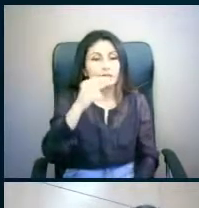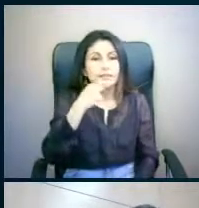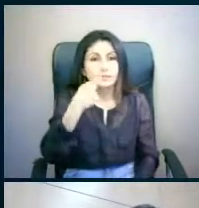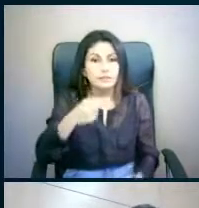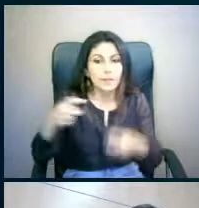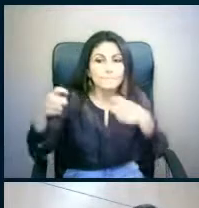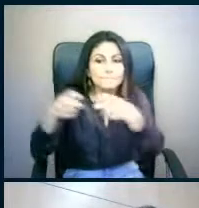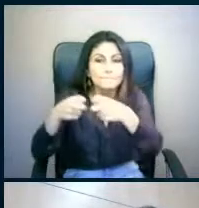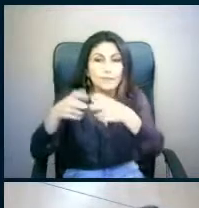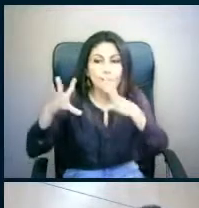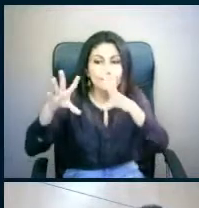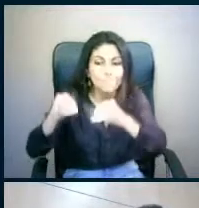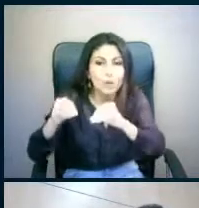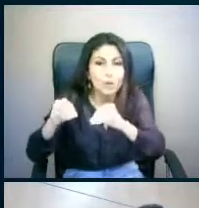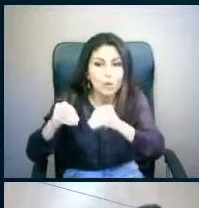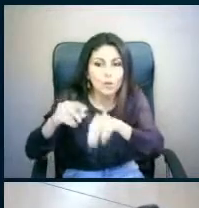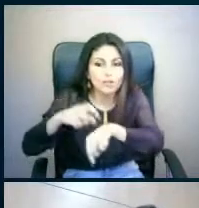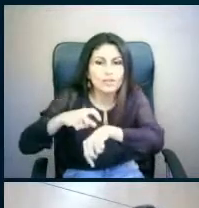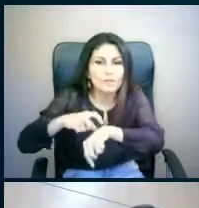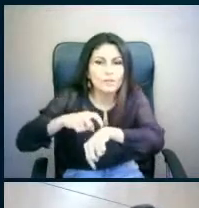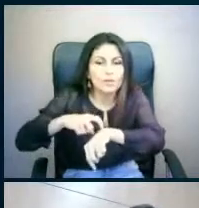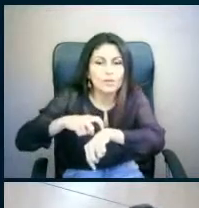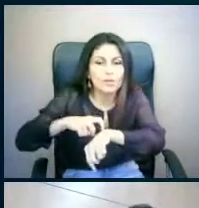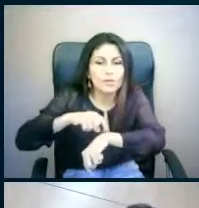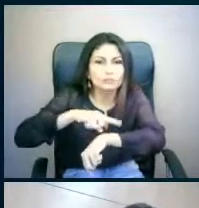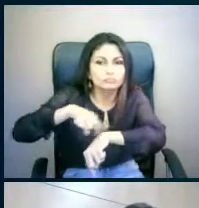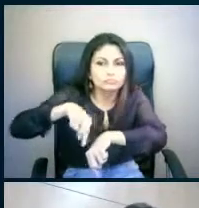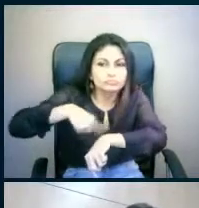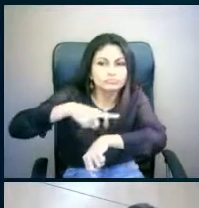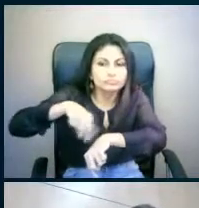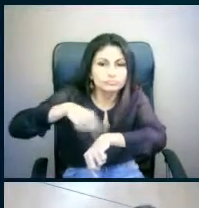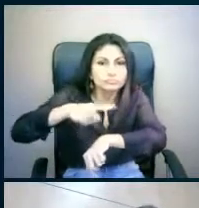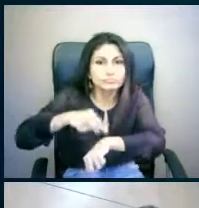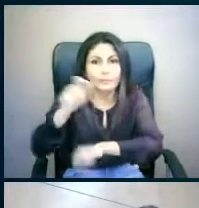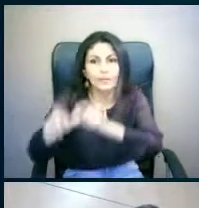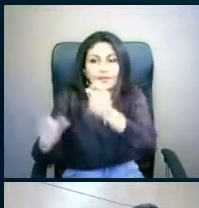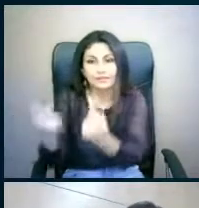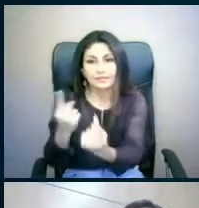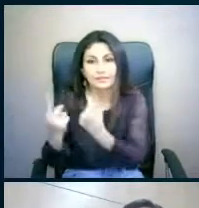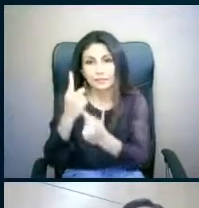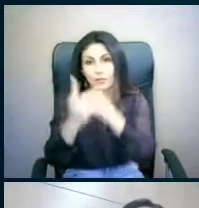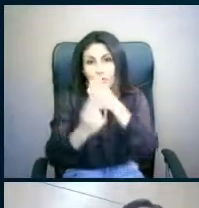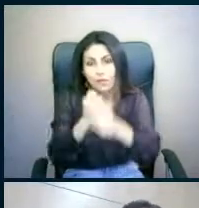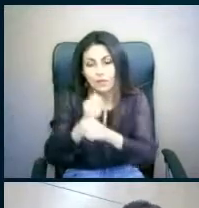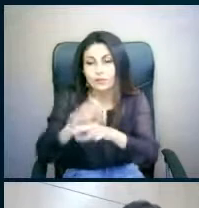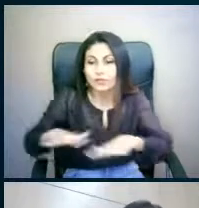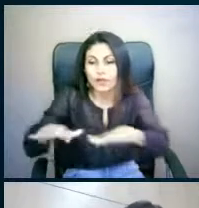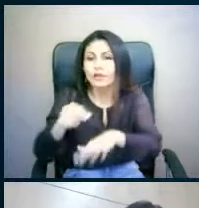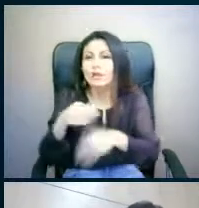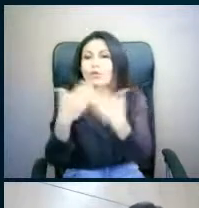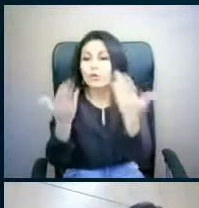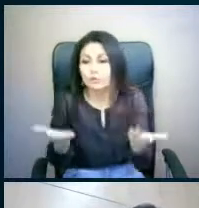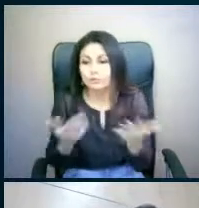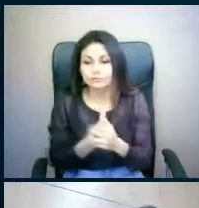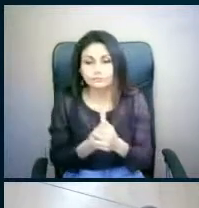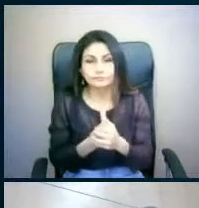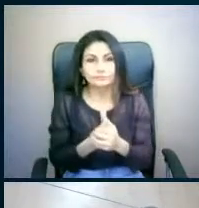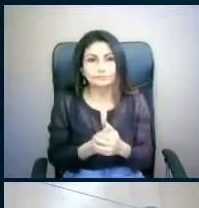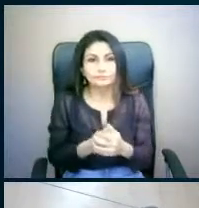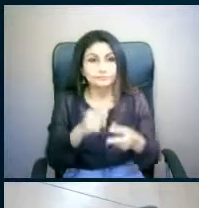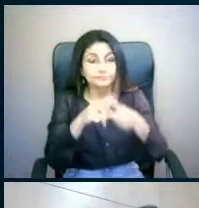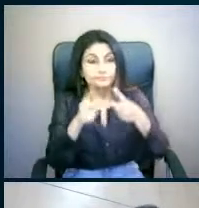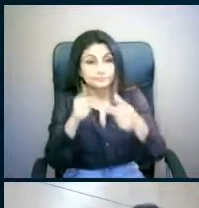esas interrupciones por cliente, por año y por área. Los indicadores SAIFI y SAIDI